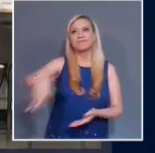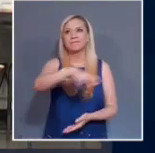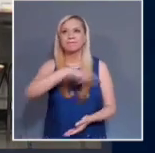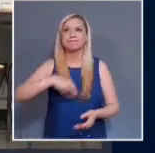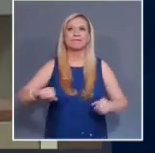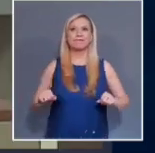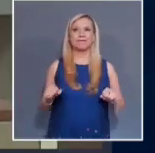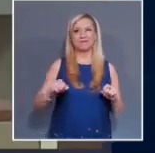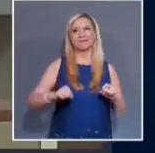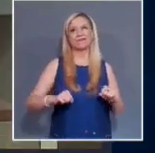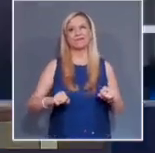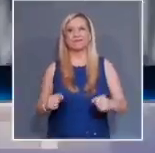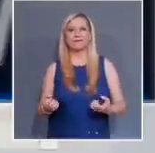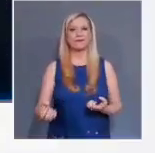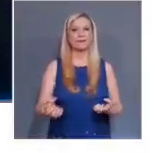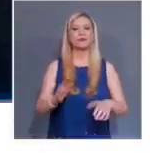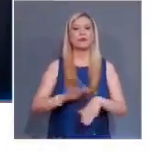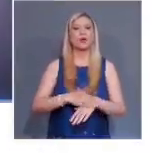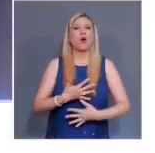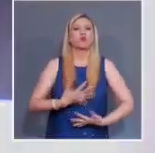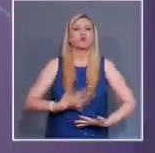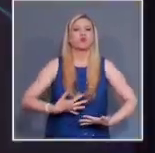y sobrepeso.